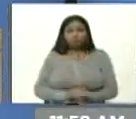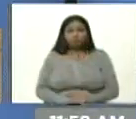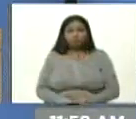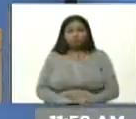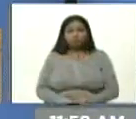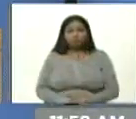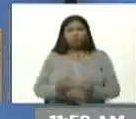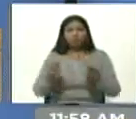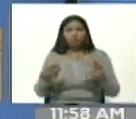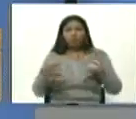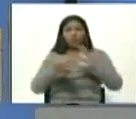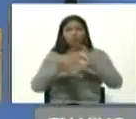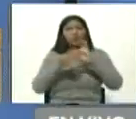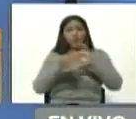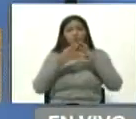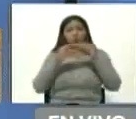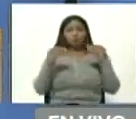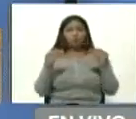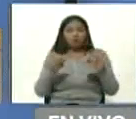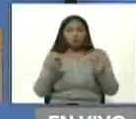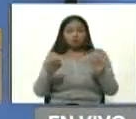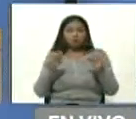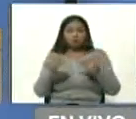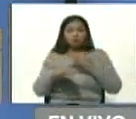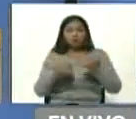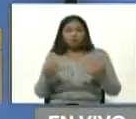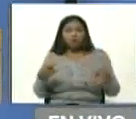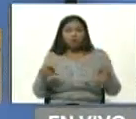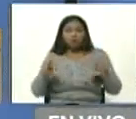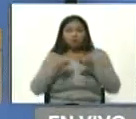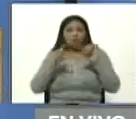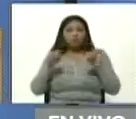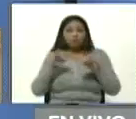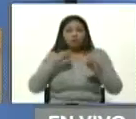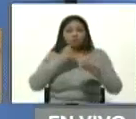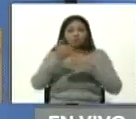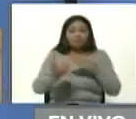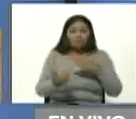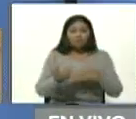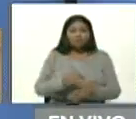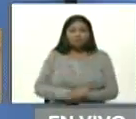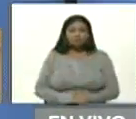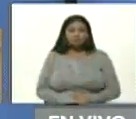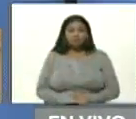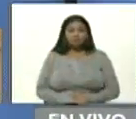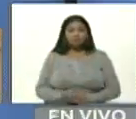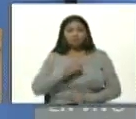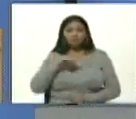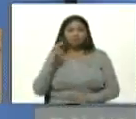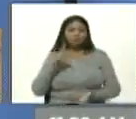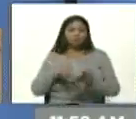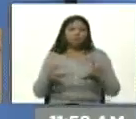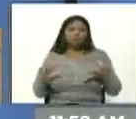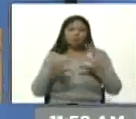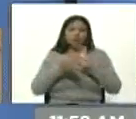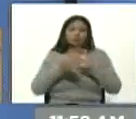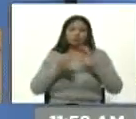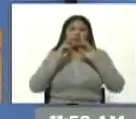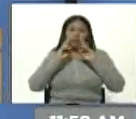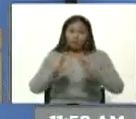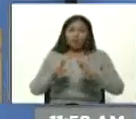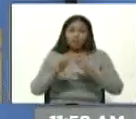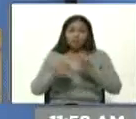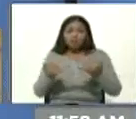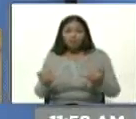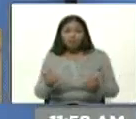Estamos unidos en la acción, estamos unidos en la planificación, estamos unidos en los resultados, estaremos